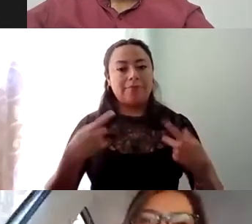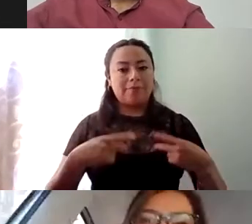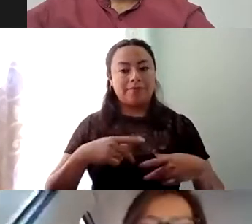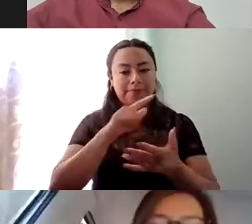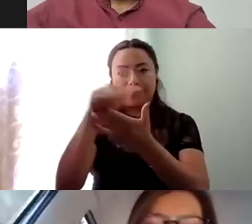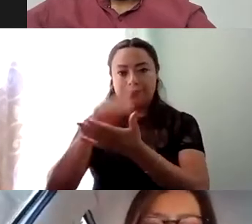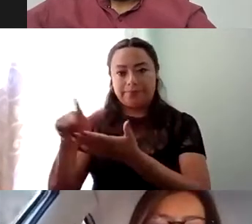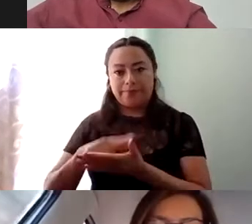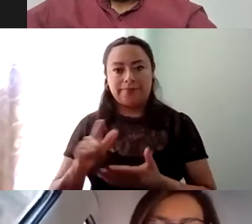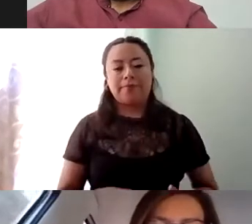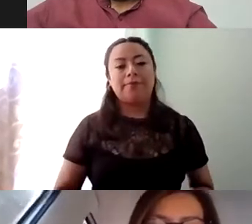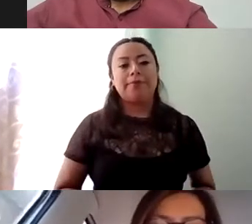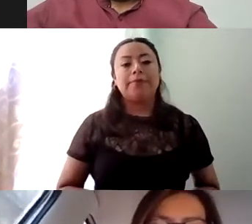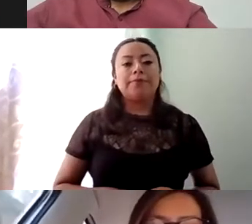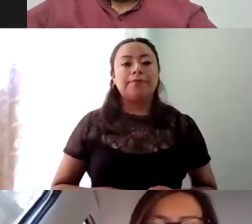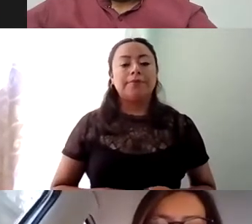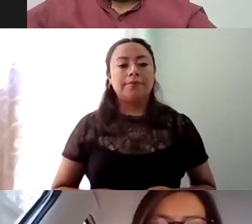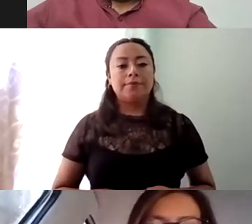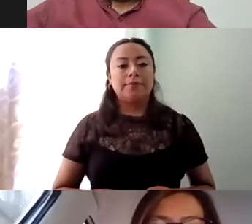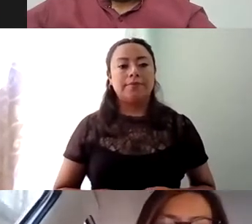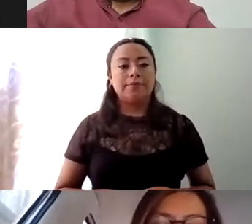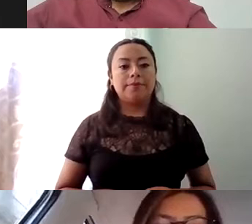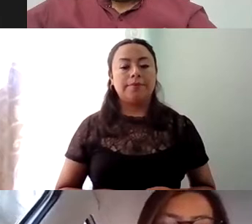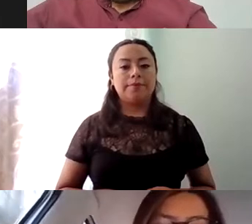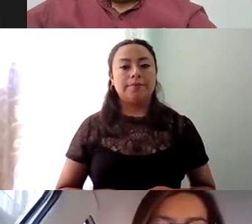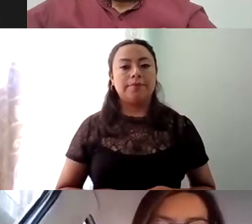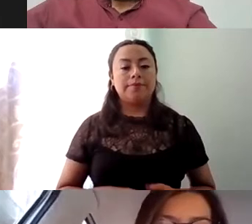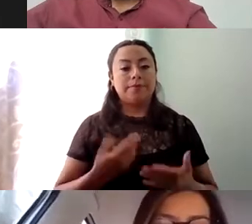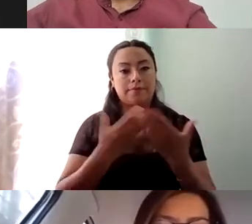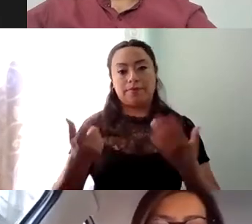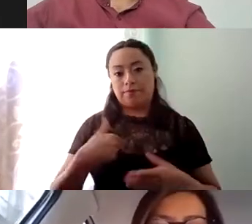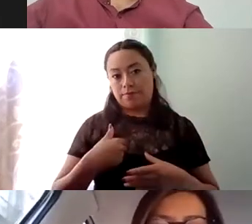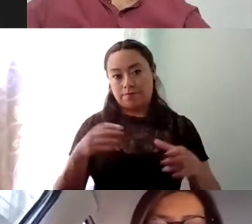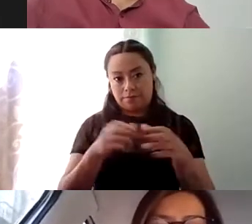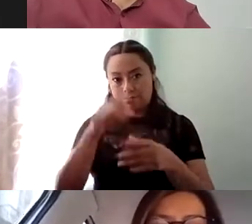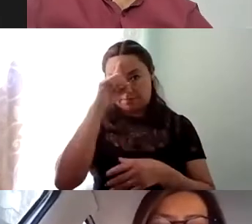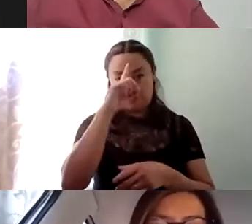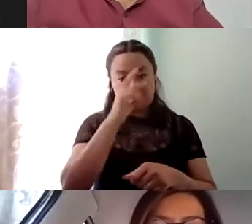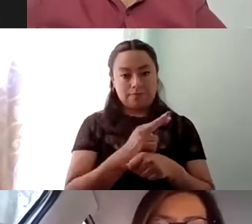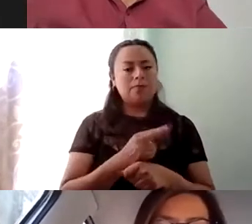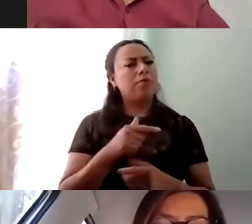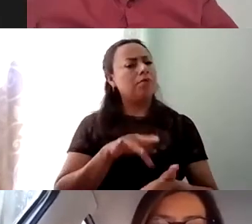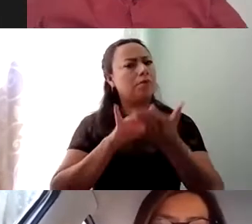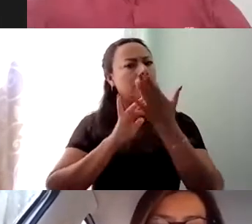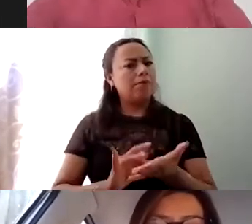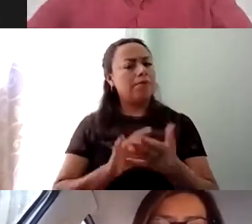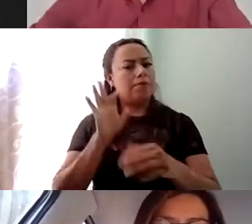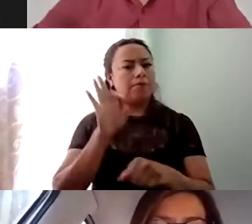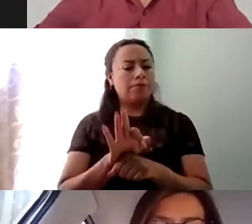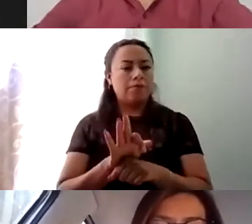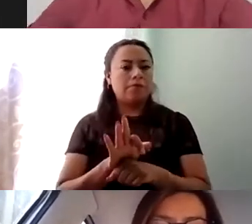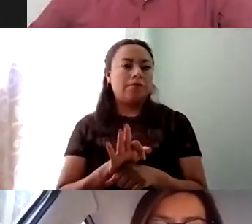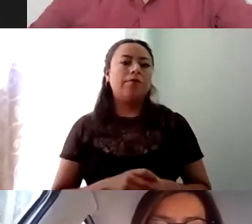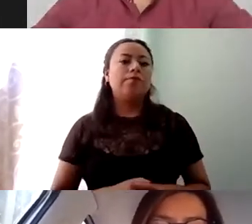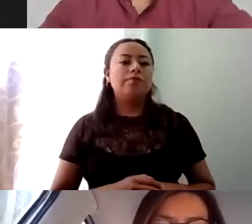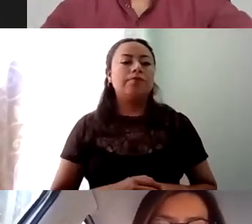por outsourcing. Como consejera, he apoyado la defensa del sistema no jurisdiccional de derechos humanos,